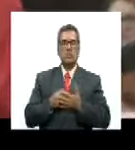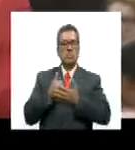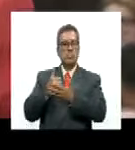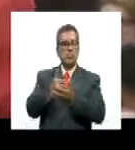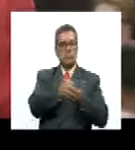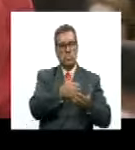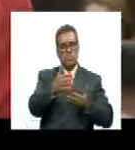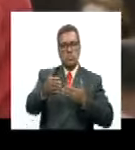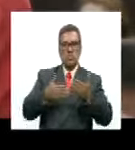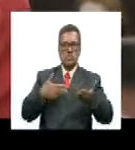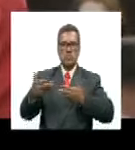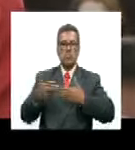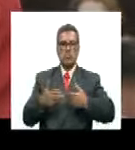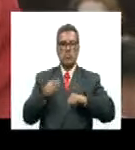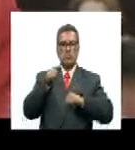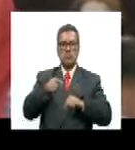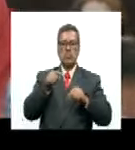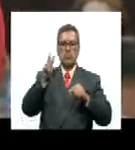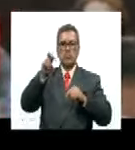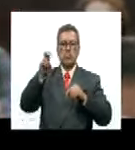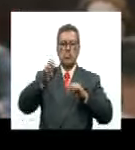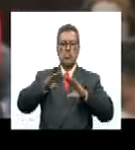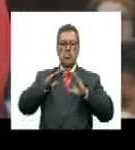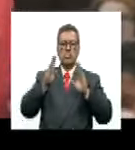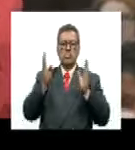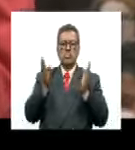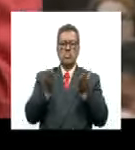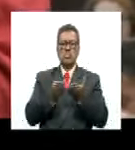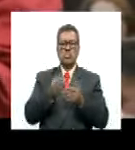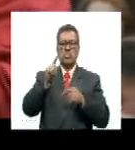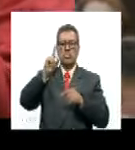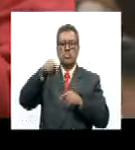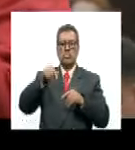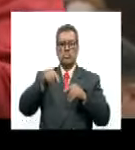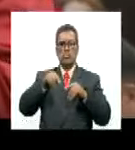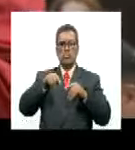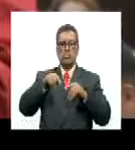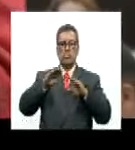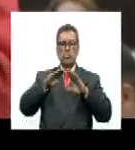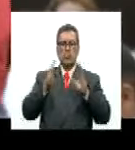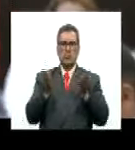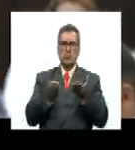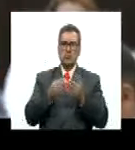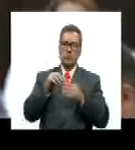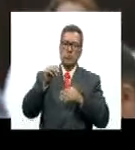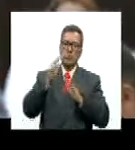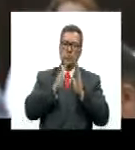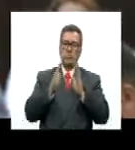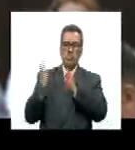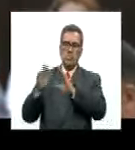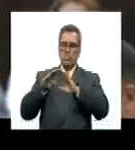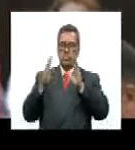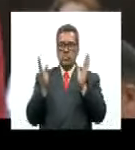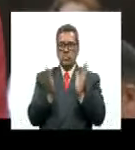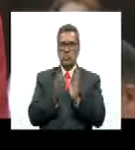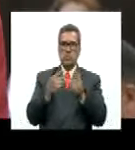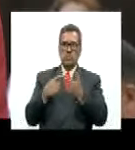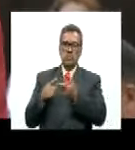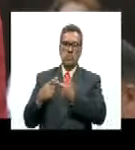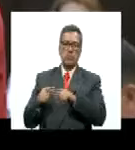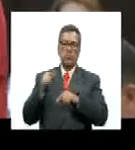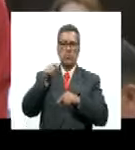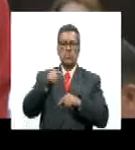nosotros este nuevo mundo, este nuevo orden mundial, este nuevo mundo multipolar.